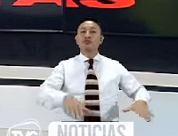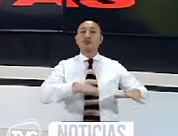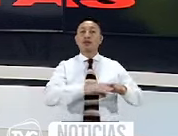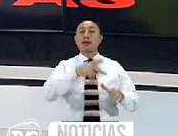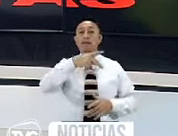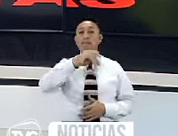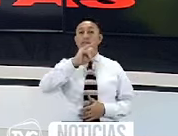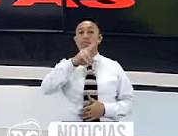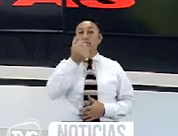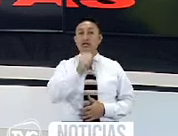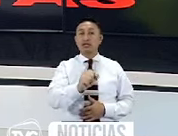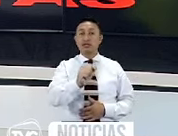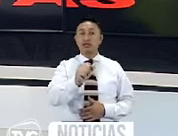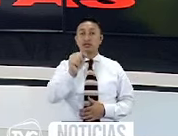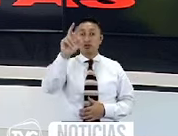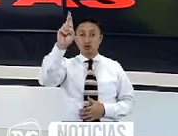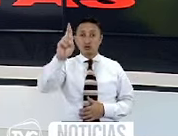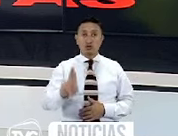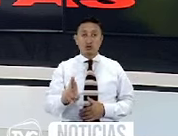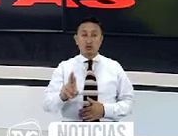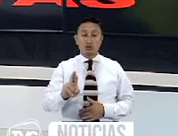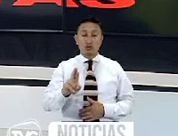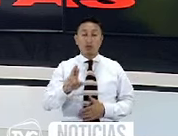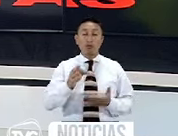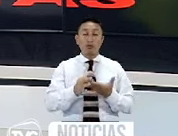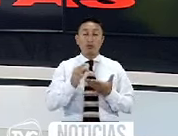el sur del Cantón Milagro, en Guayas.